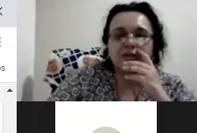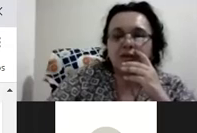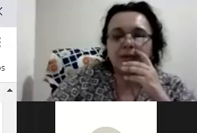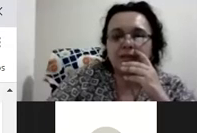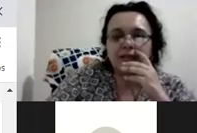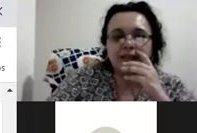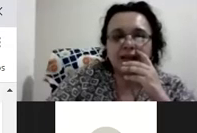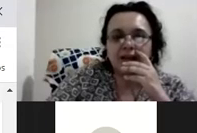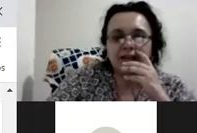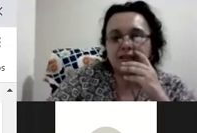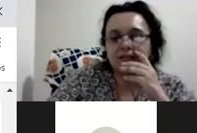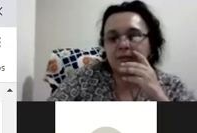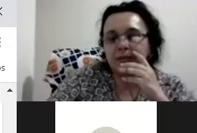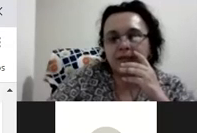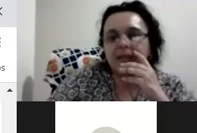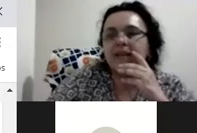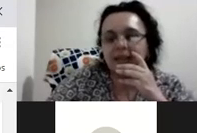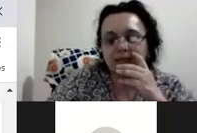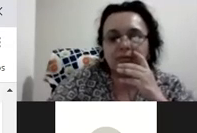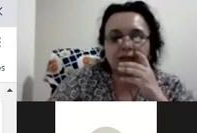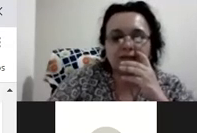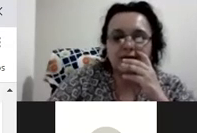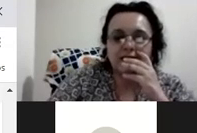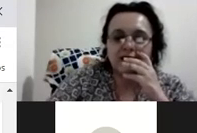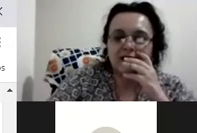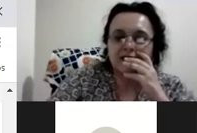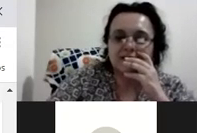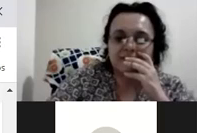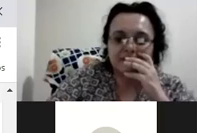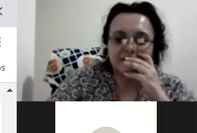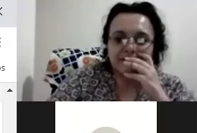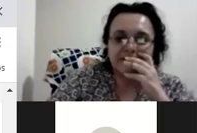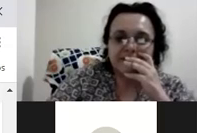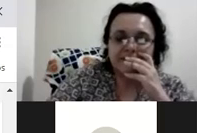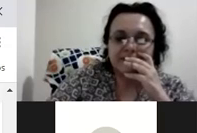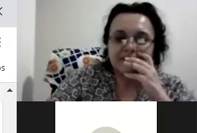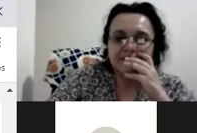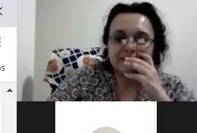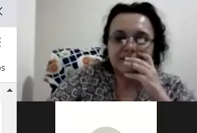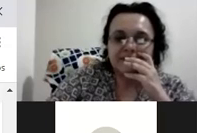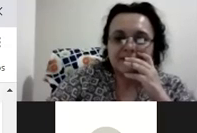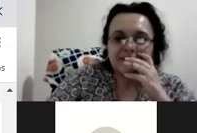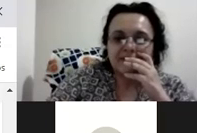Entonces lo que yo aprendí en inglés lo aprendí cantando canciones en inglés.